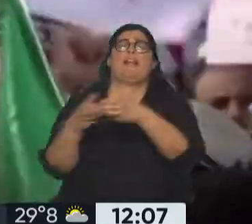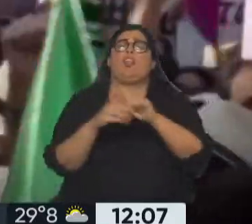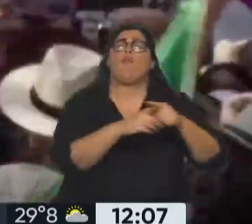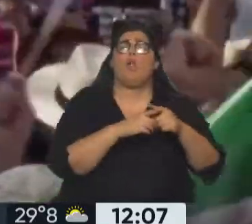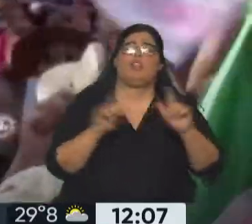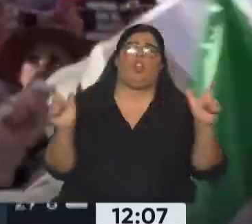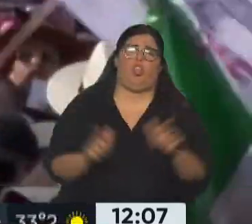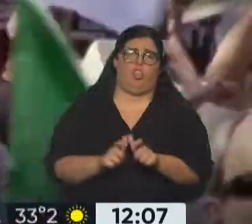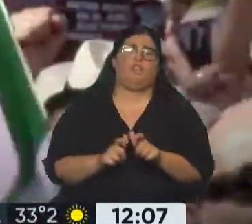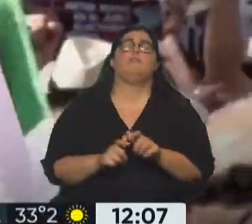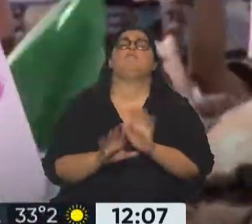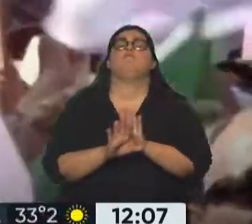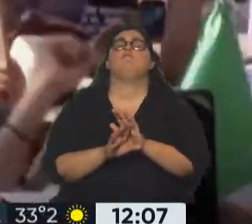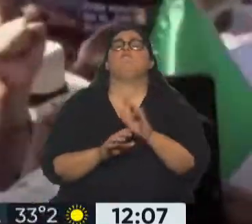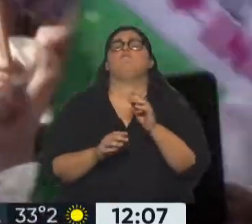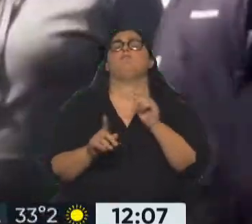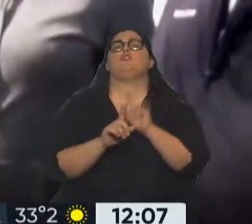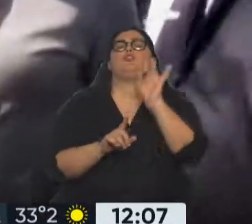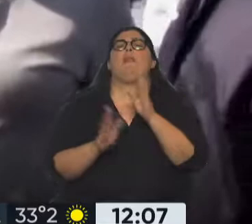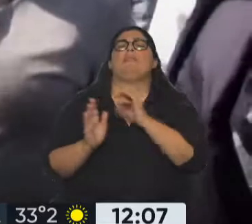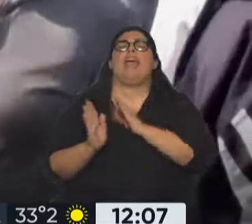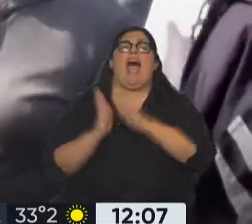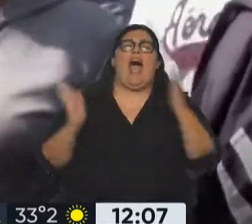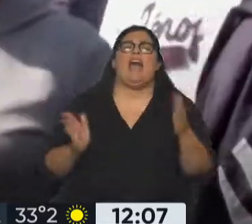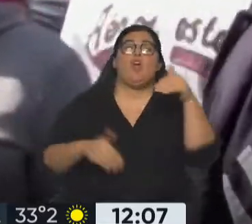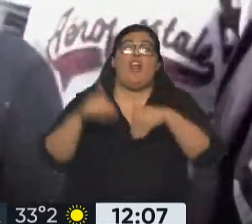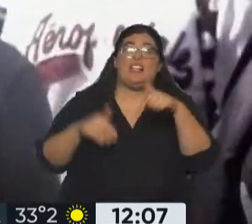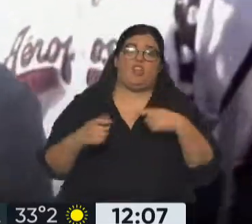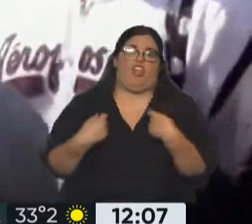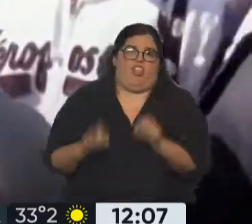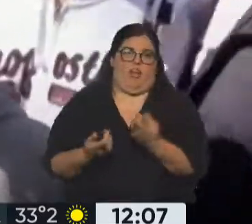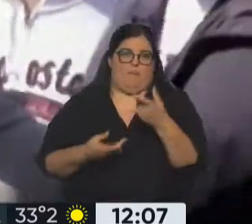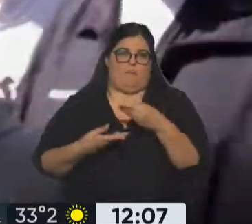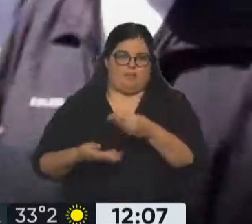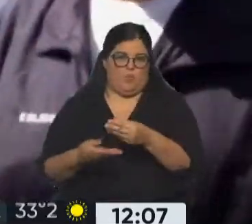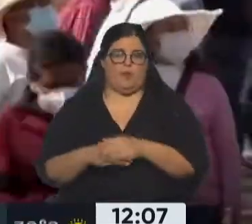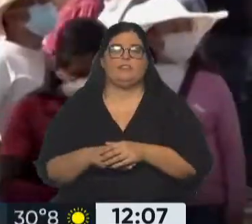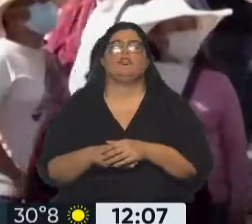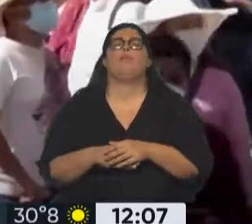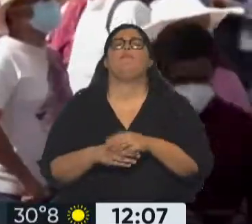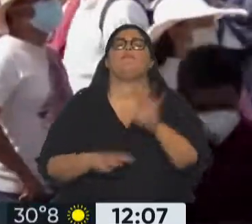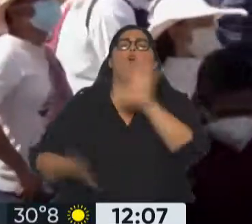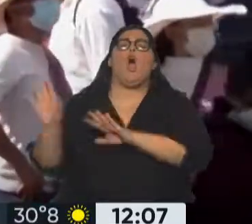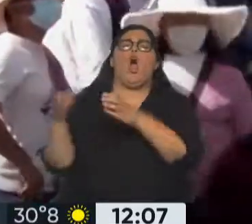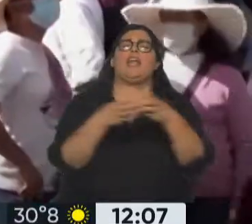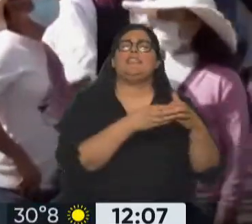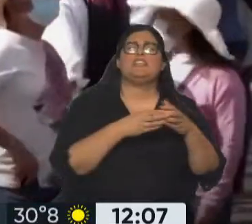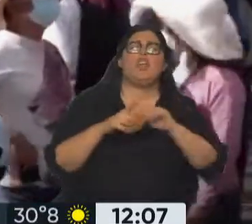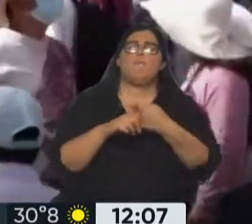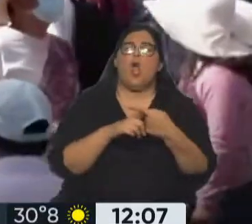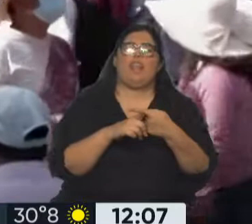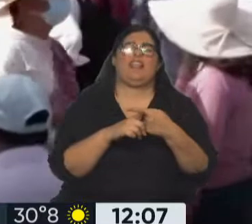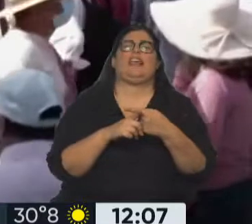limitará a otorgarlos en los años electorales. Fuera de esos periodos, las organizaciones políticas deberán buscar